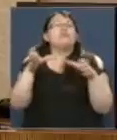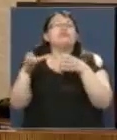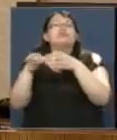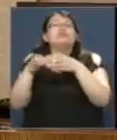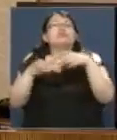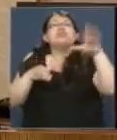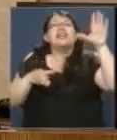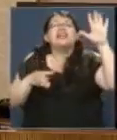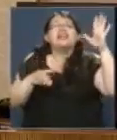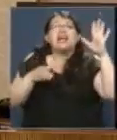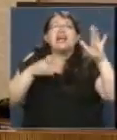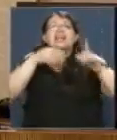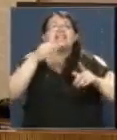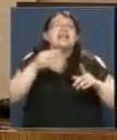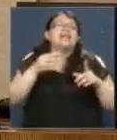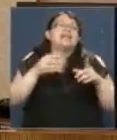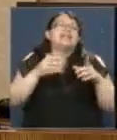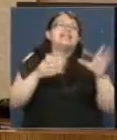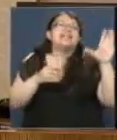izquierda democrática.